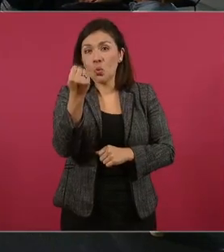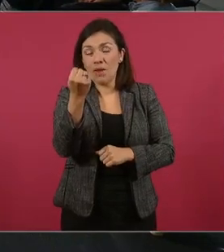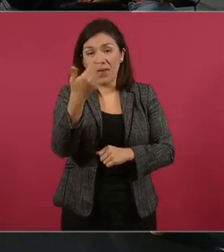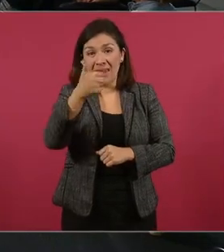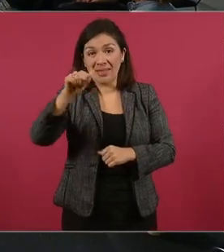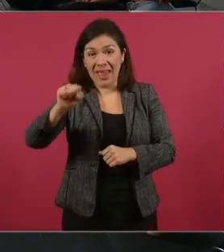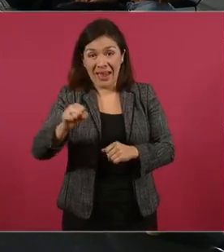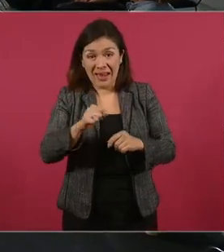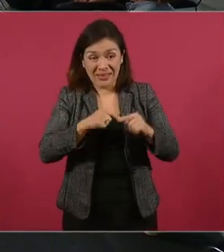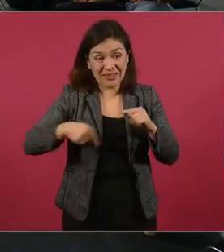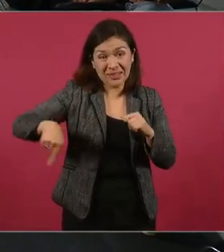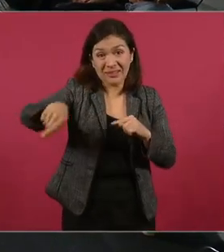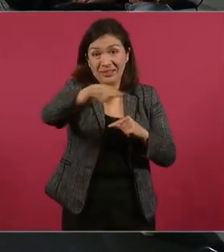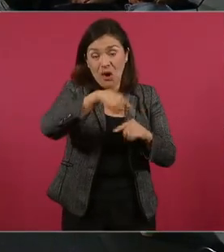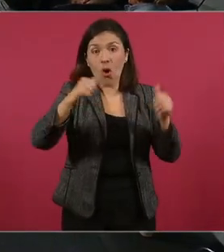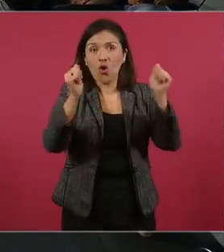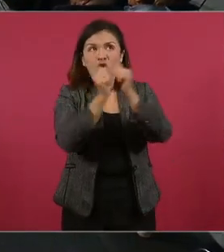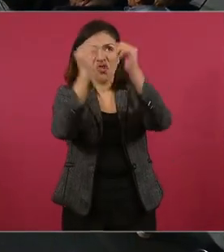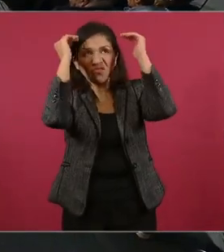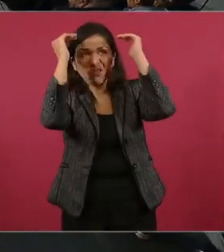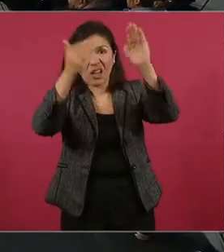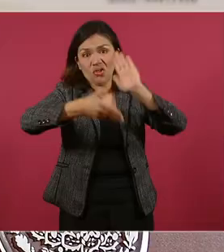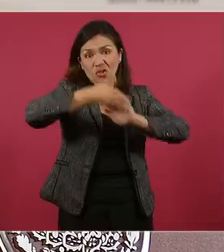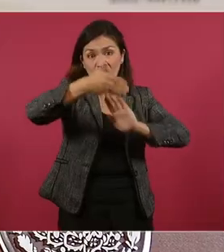9 hectáreas techadas,